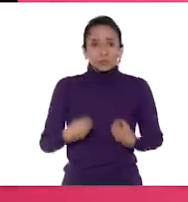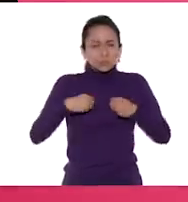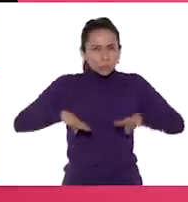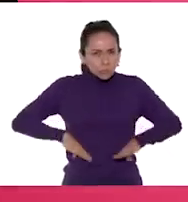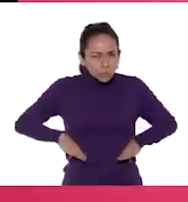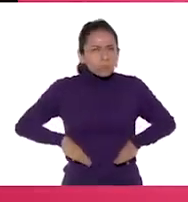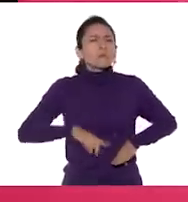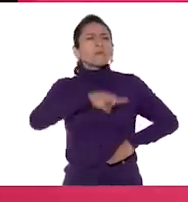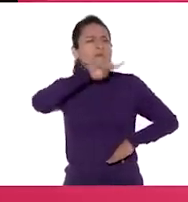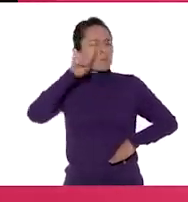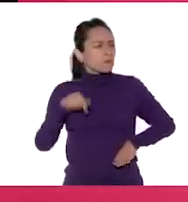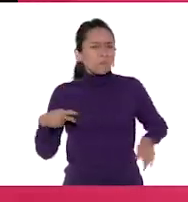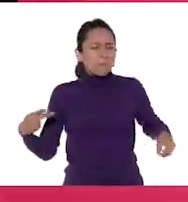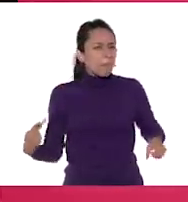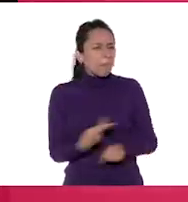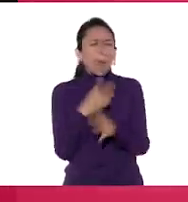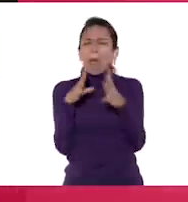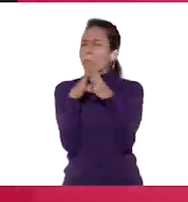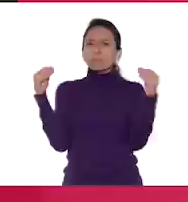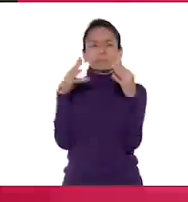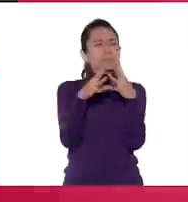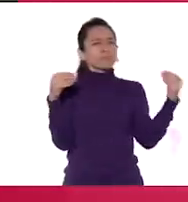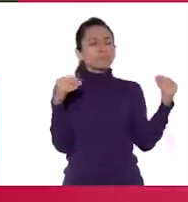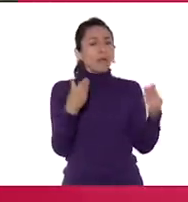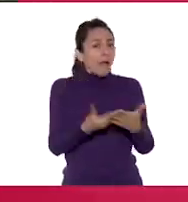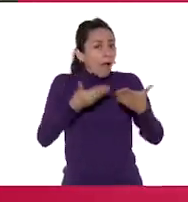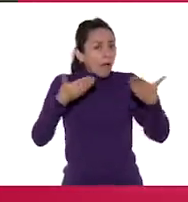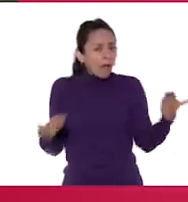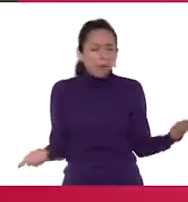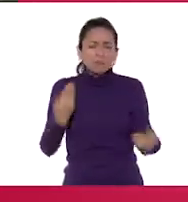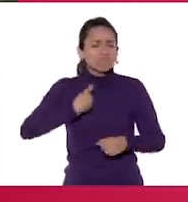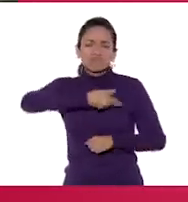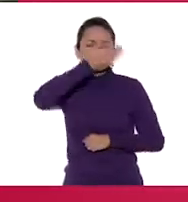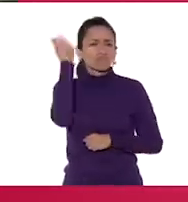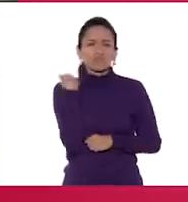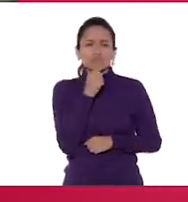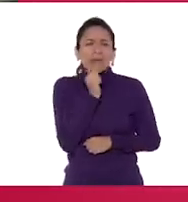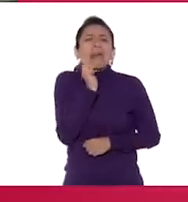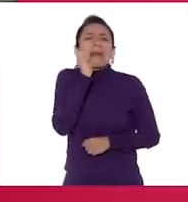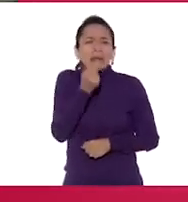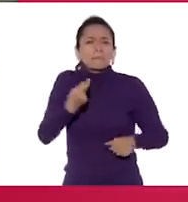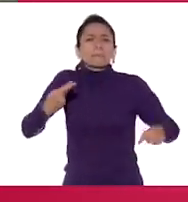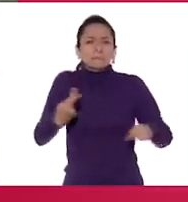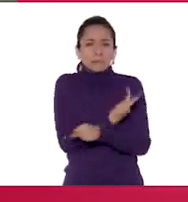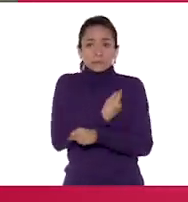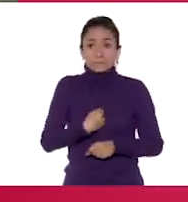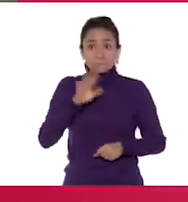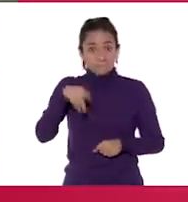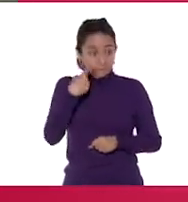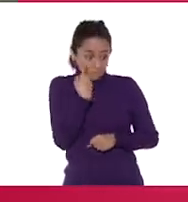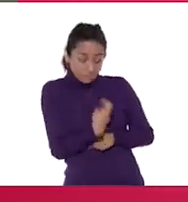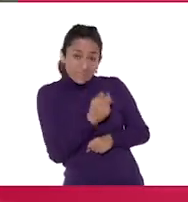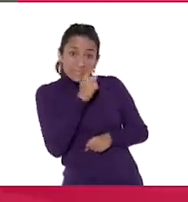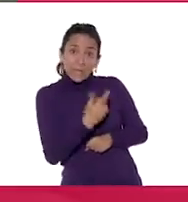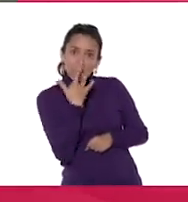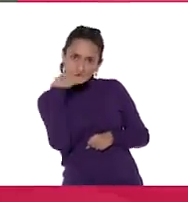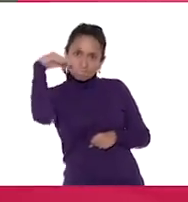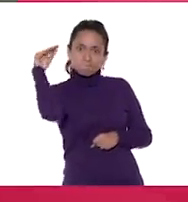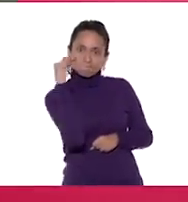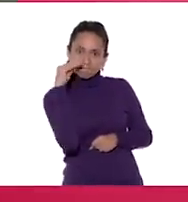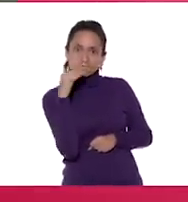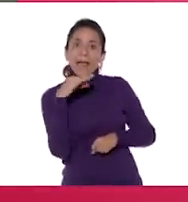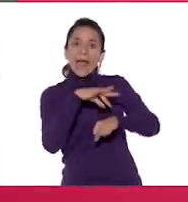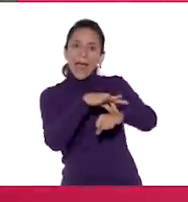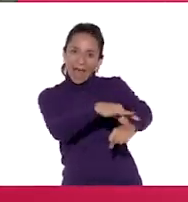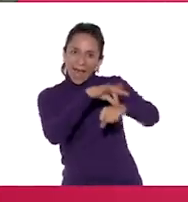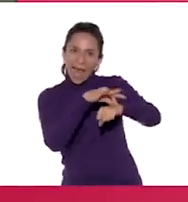extinción siguen siendo un misterio. Esta es una pista de un dinosaurio carnívoro. Aquí por lo menos